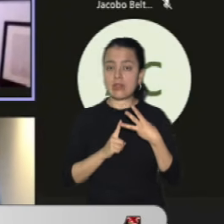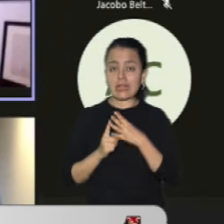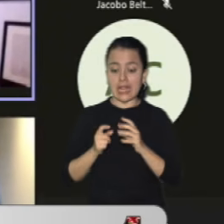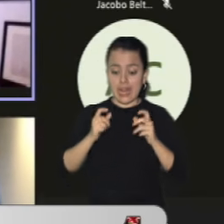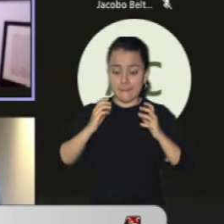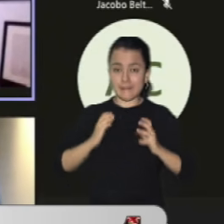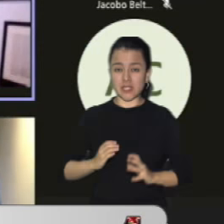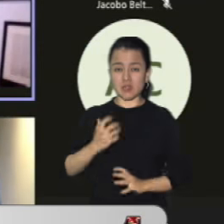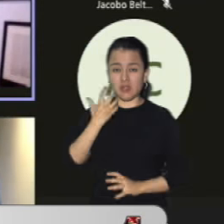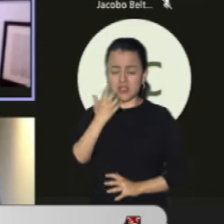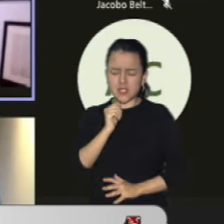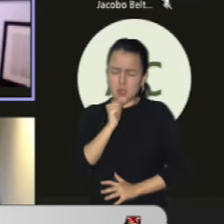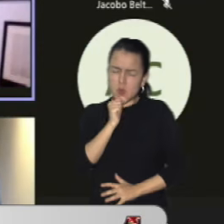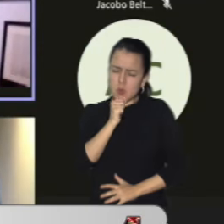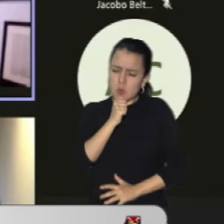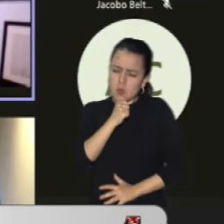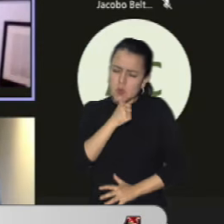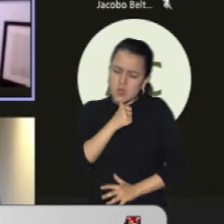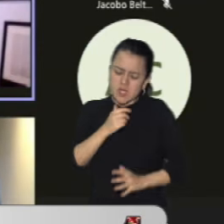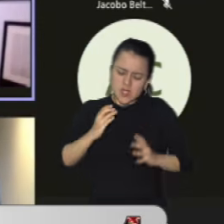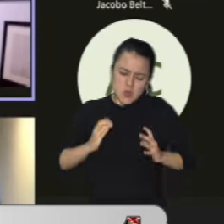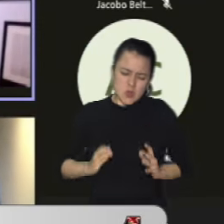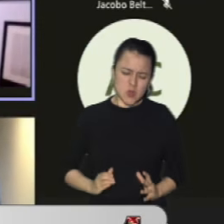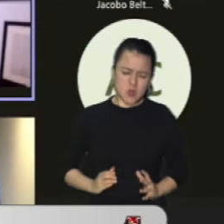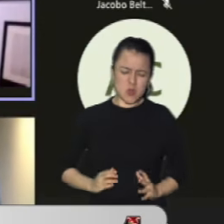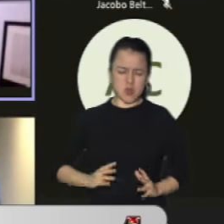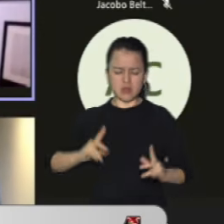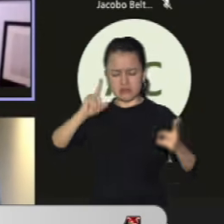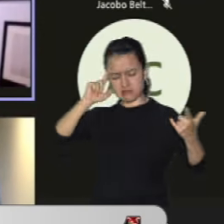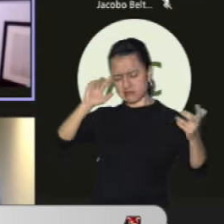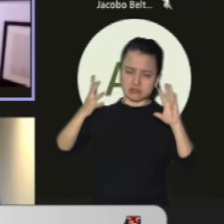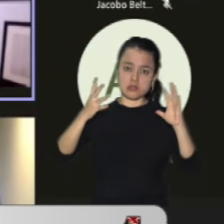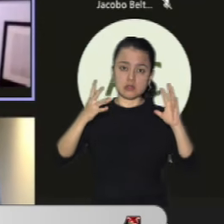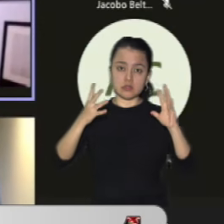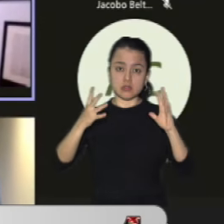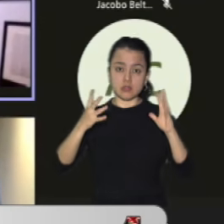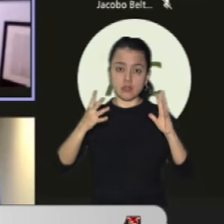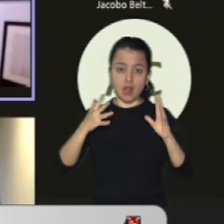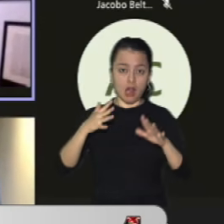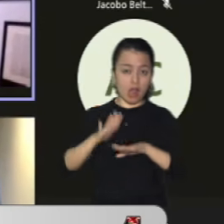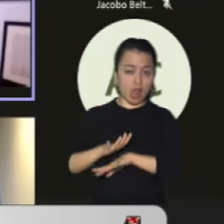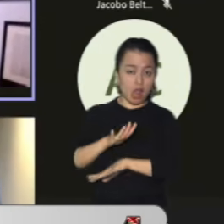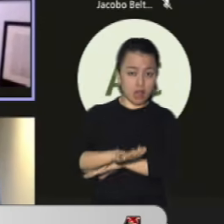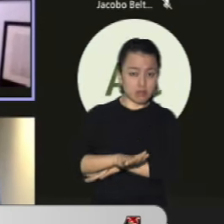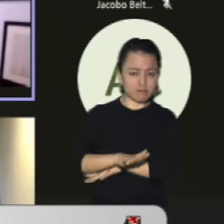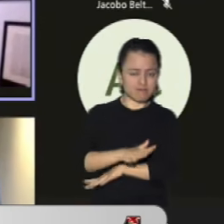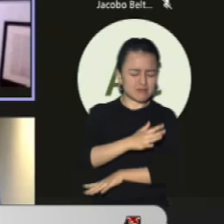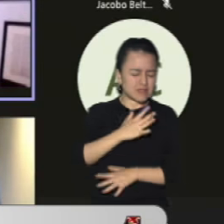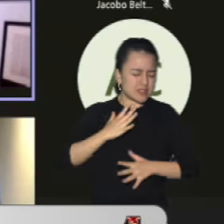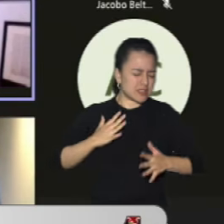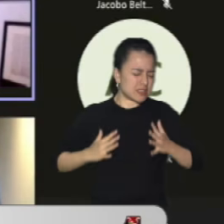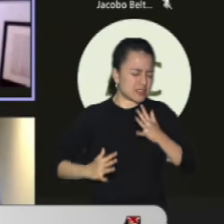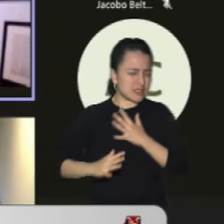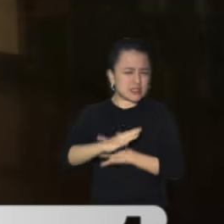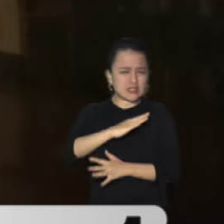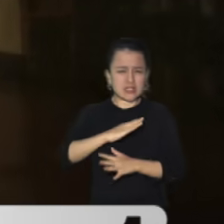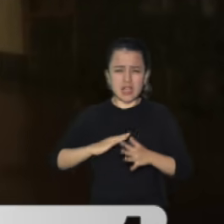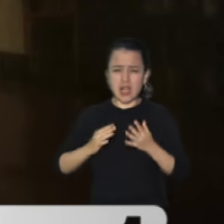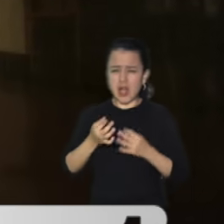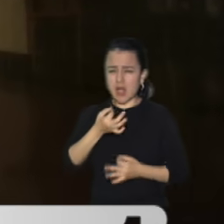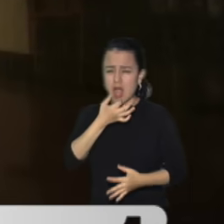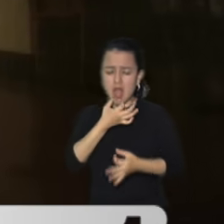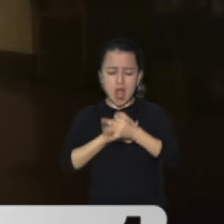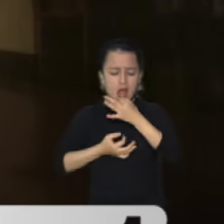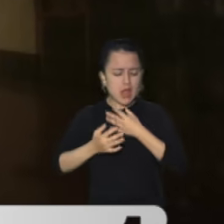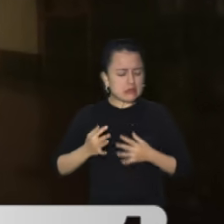un intenso sufrimiento físico o psíquico proveniente de lesión corporal o enfermedad grave e incurable. El